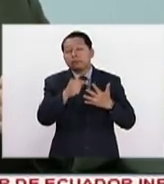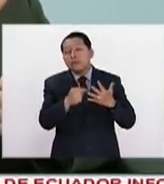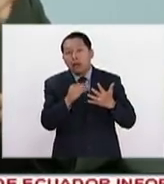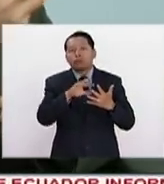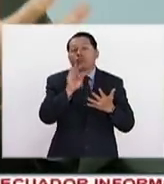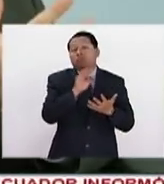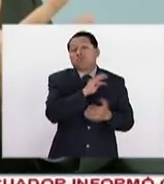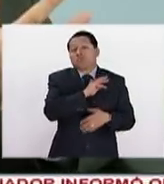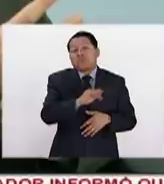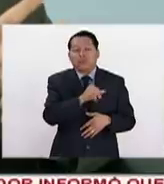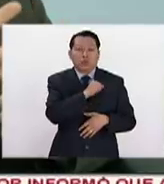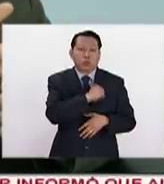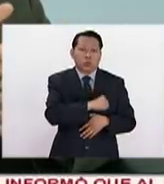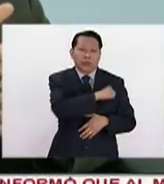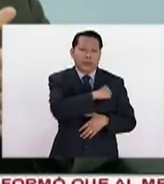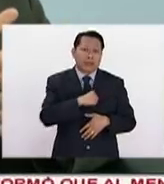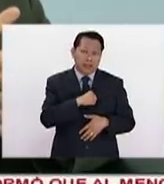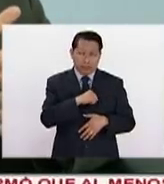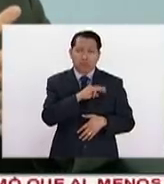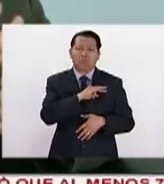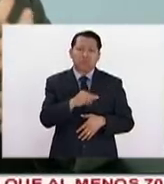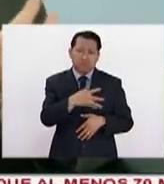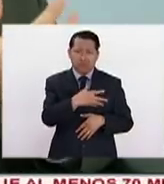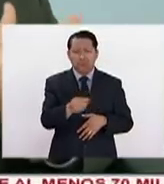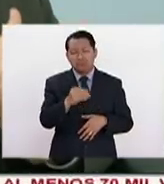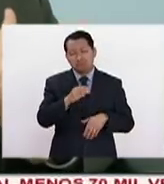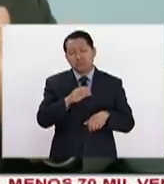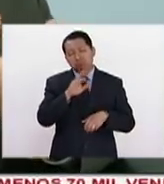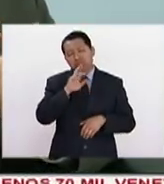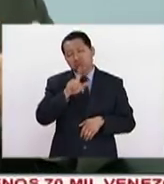modelo suizo es quizá el más efectivo y el más atractivo.